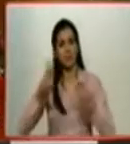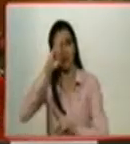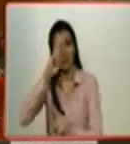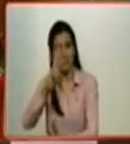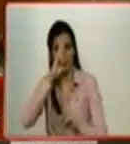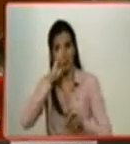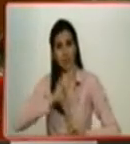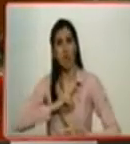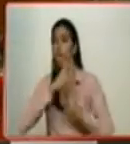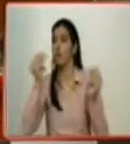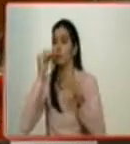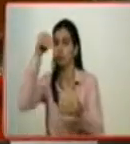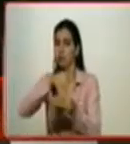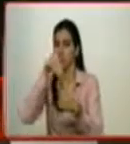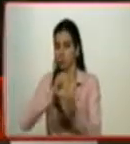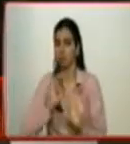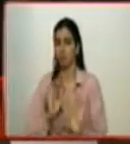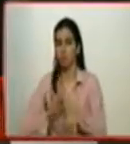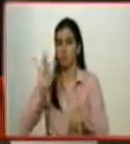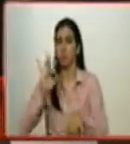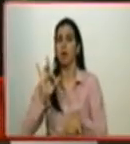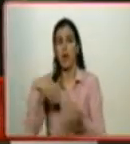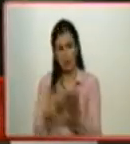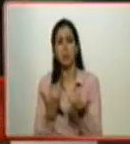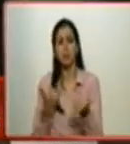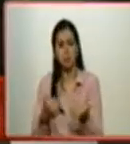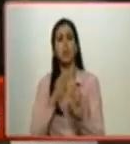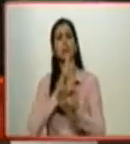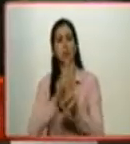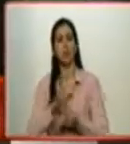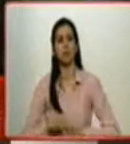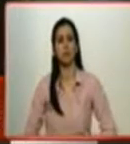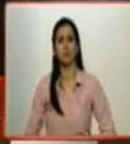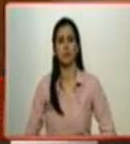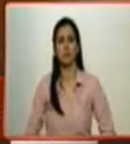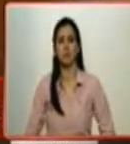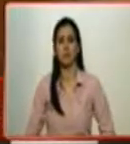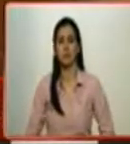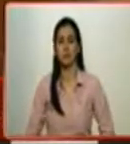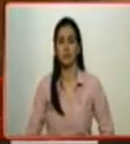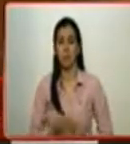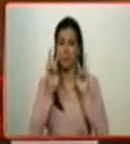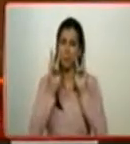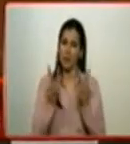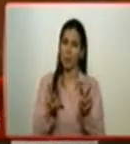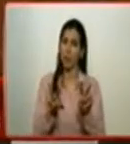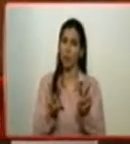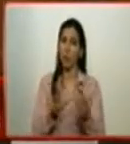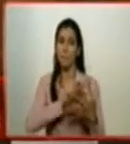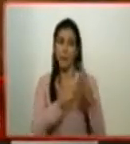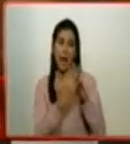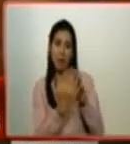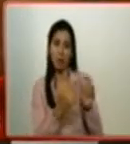respeto y de no intervencionismo, que a la fecha ha dado resultados positivos. Cuando vemos un barrio y